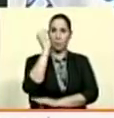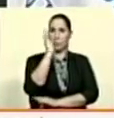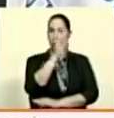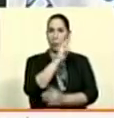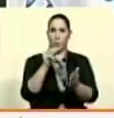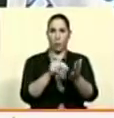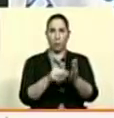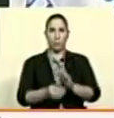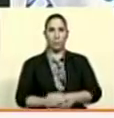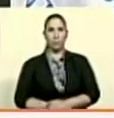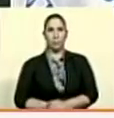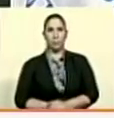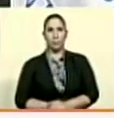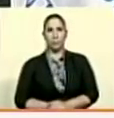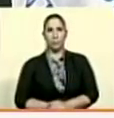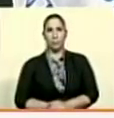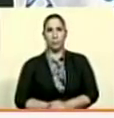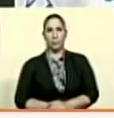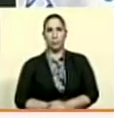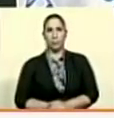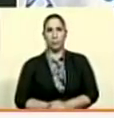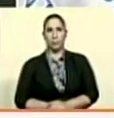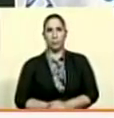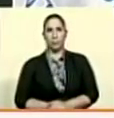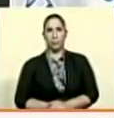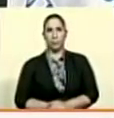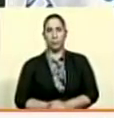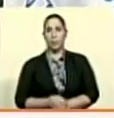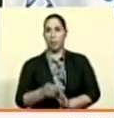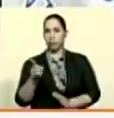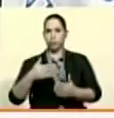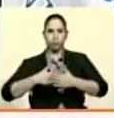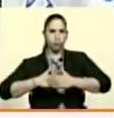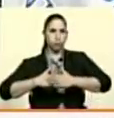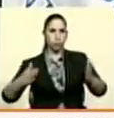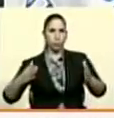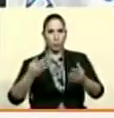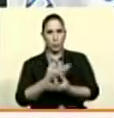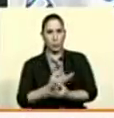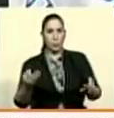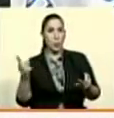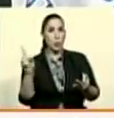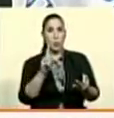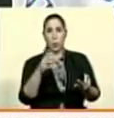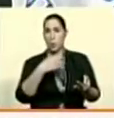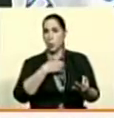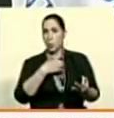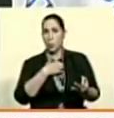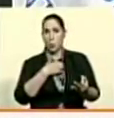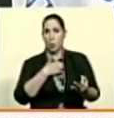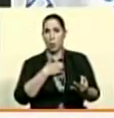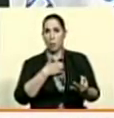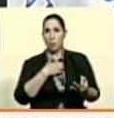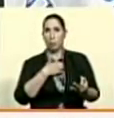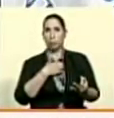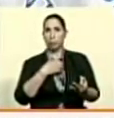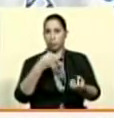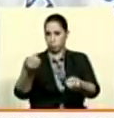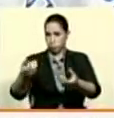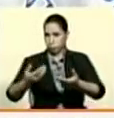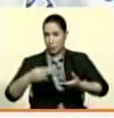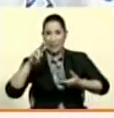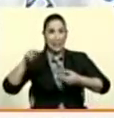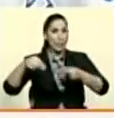Nacional son a dedicación exclusiva, no pudiendo recibir ningún tipo de